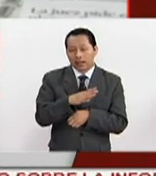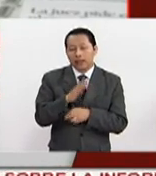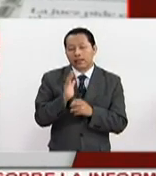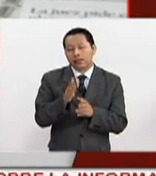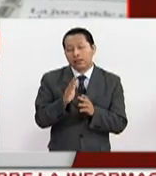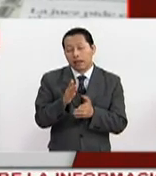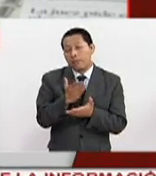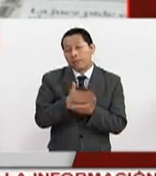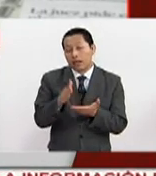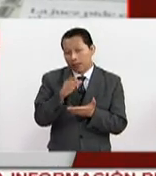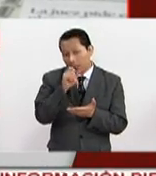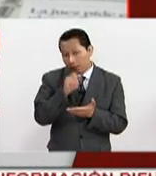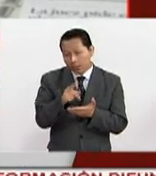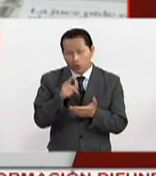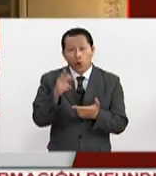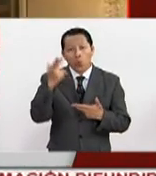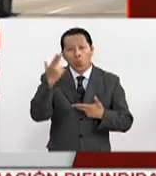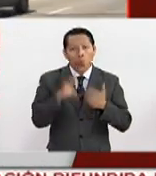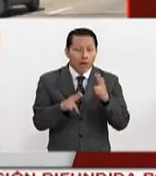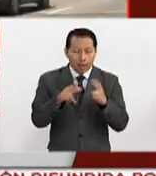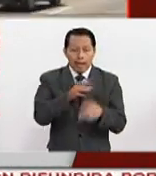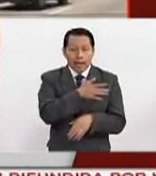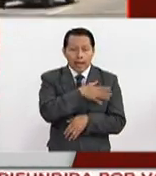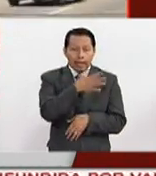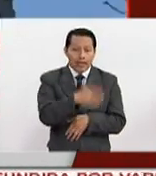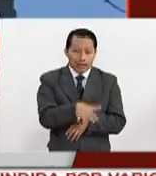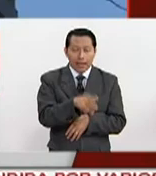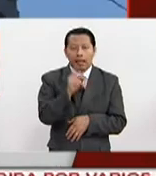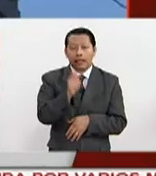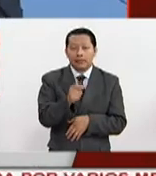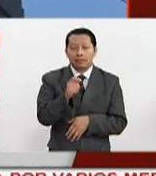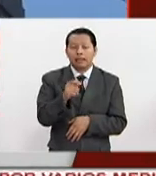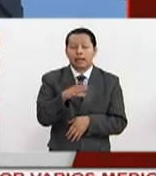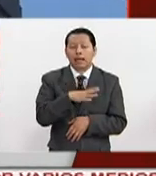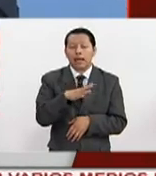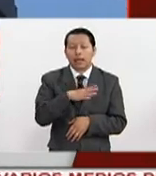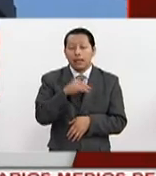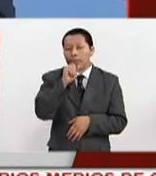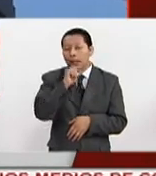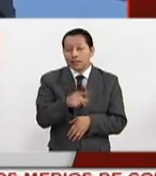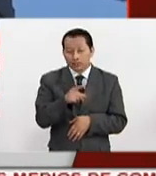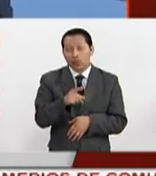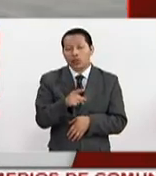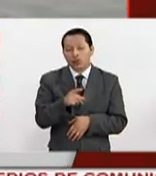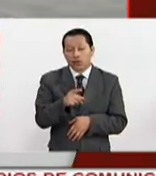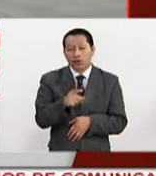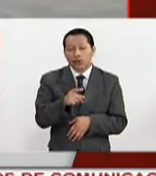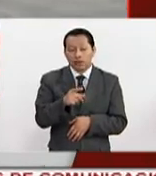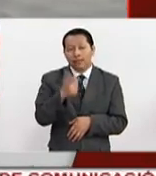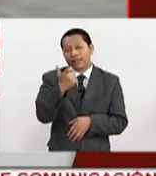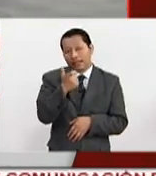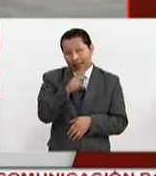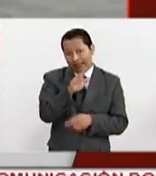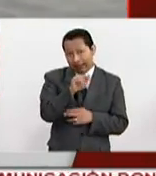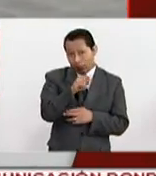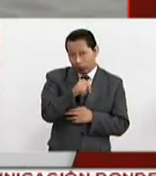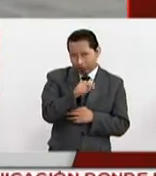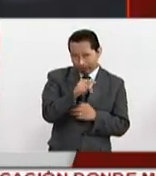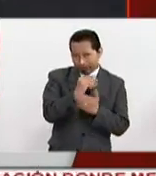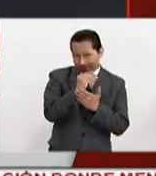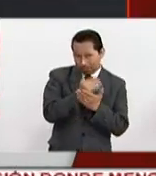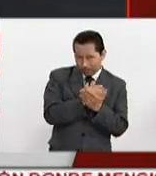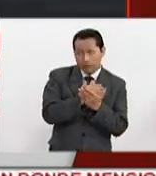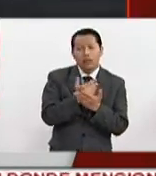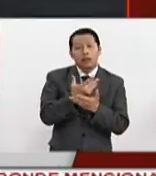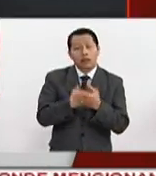representando, y bueno, además de la huelga general, esto ya está representando una merma para la economía, no solo de Cataluña, sino